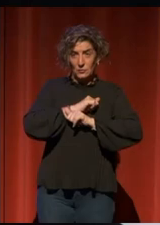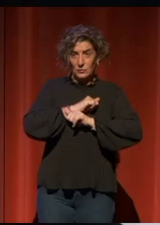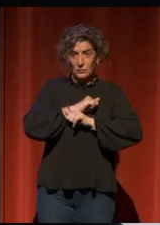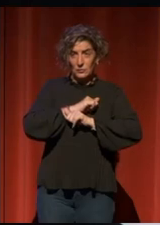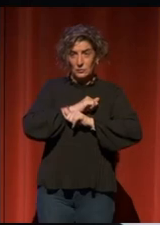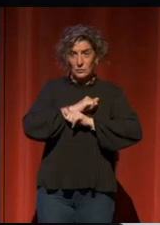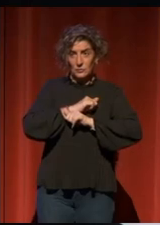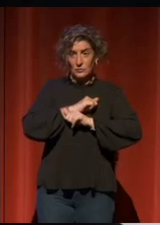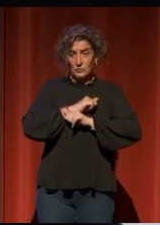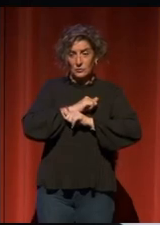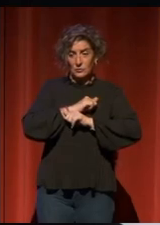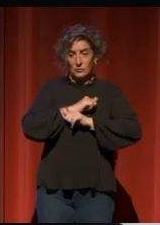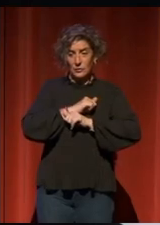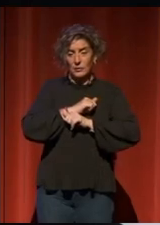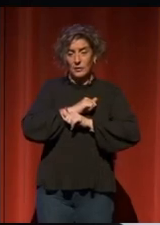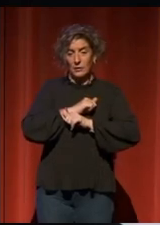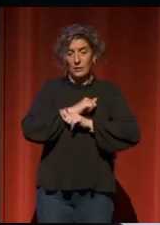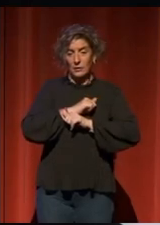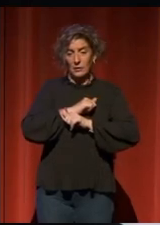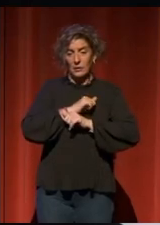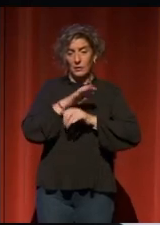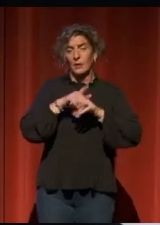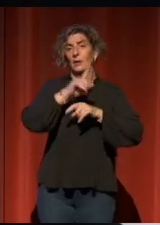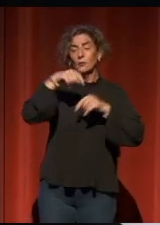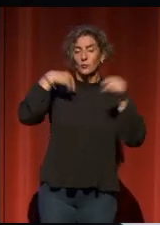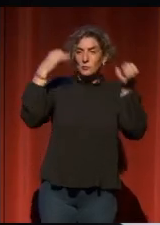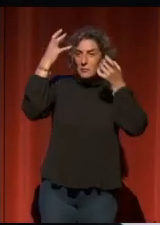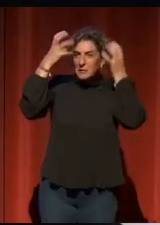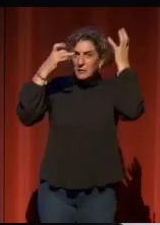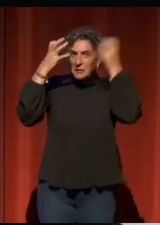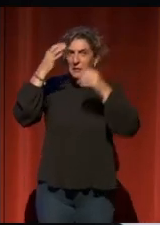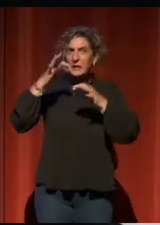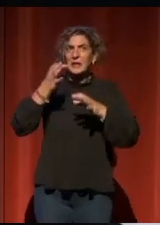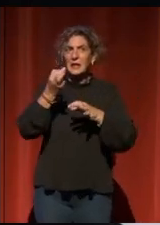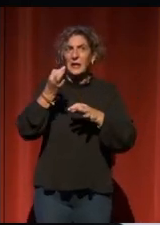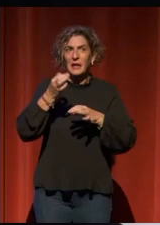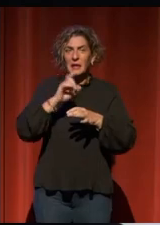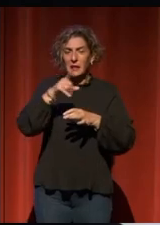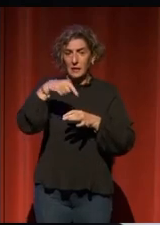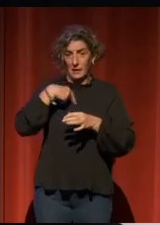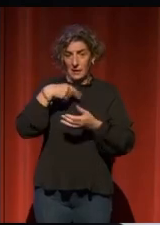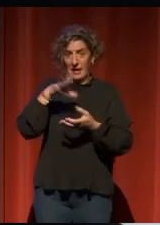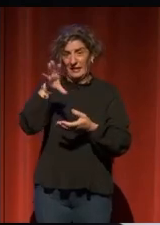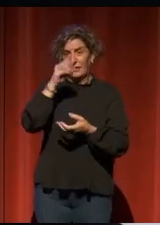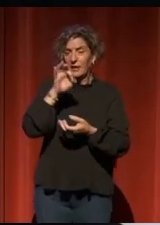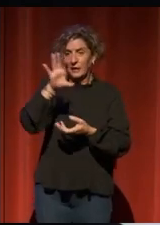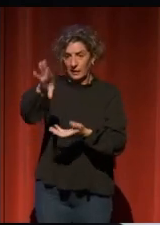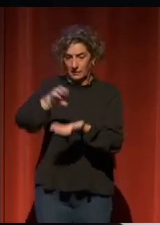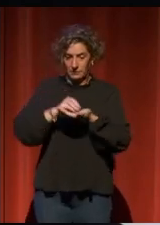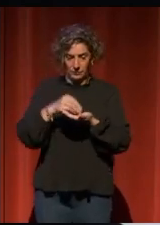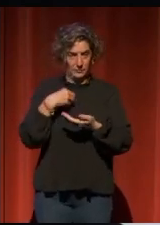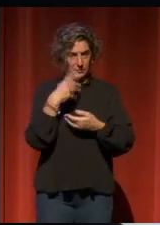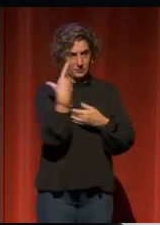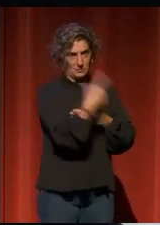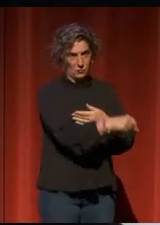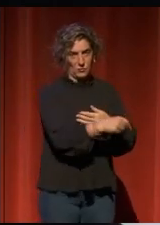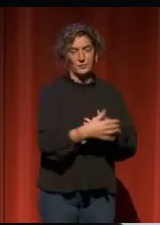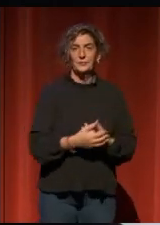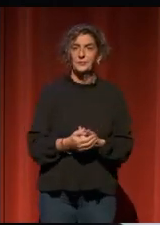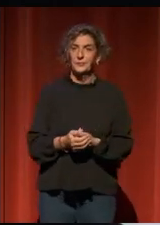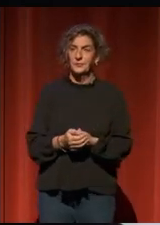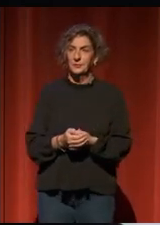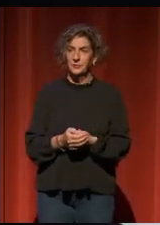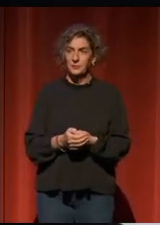resulta crucial para entender qué nos llevamos entre manos. Con el paso